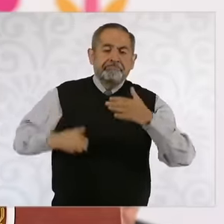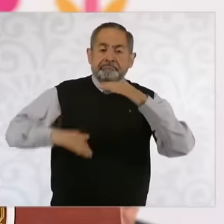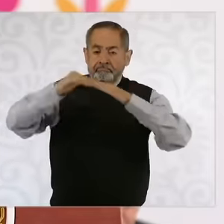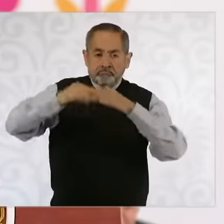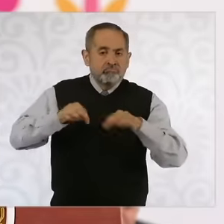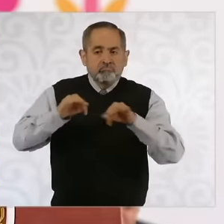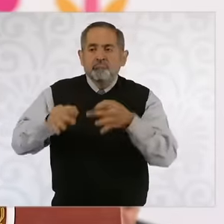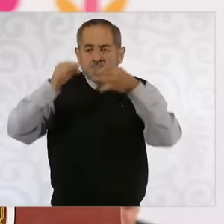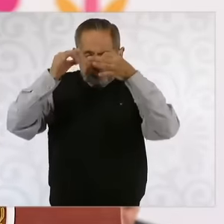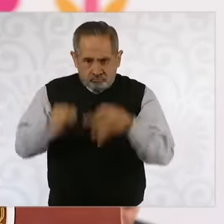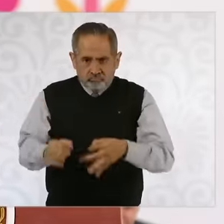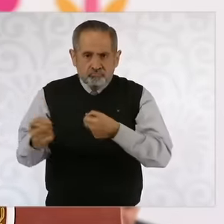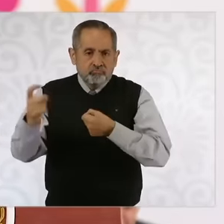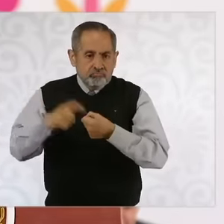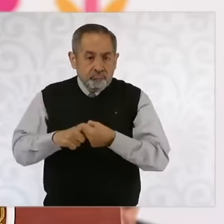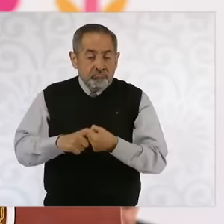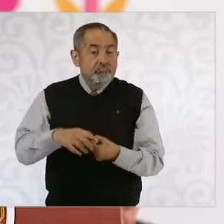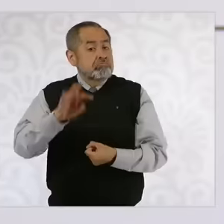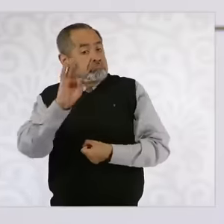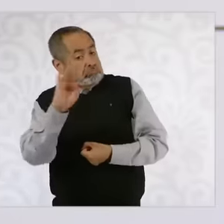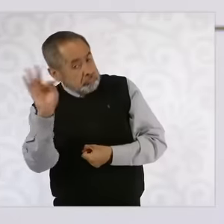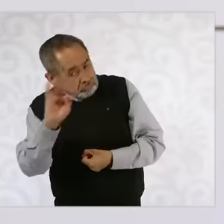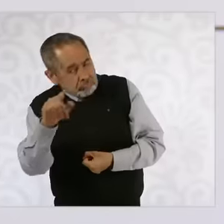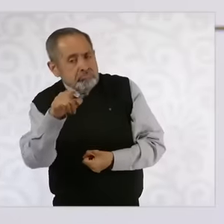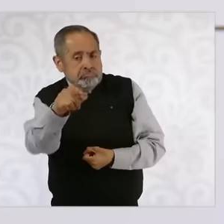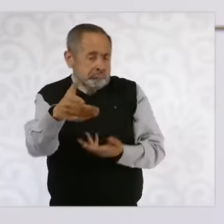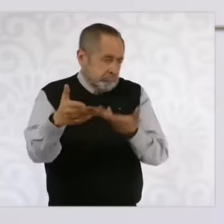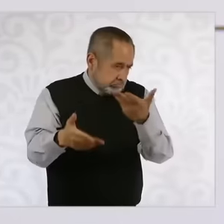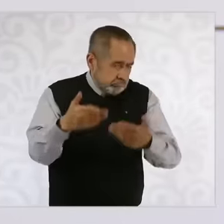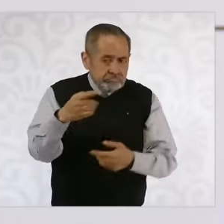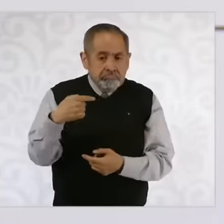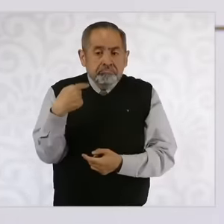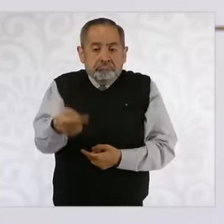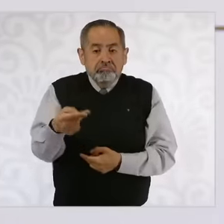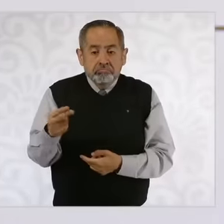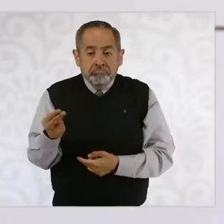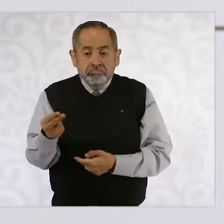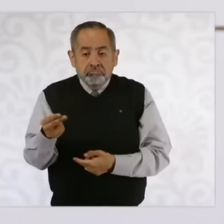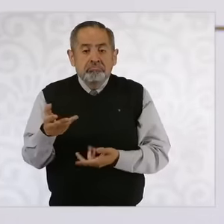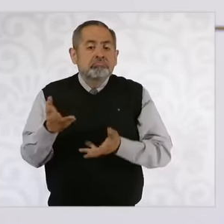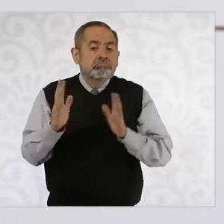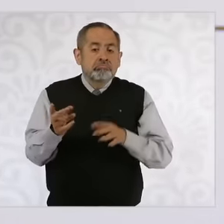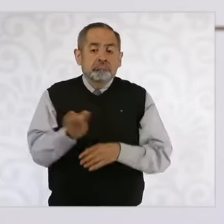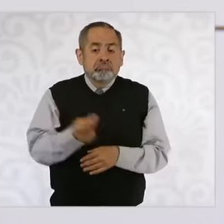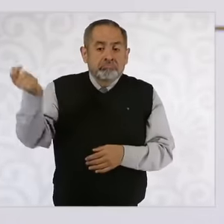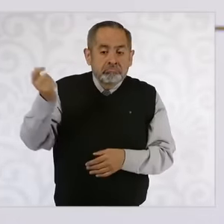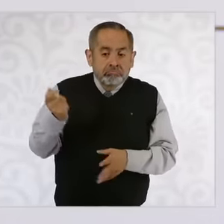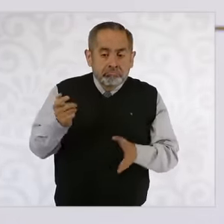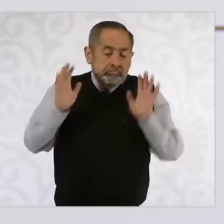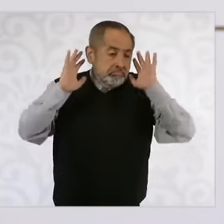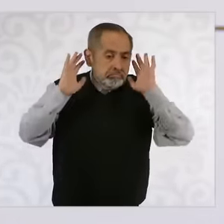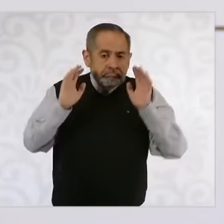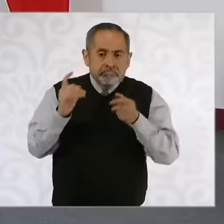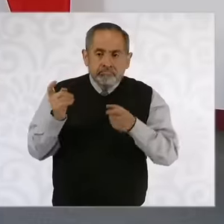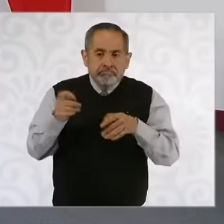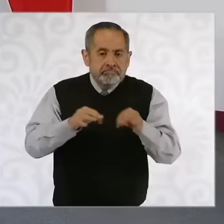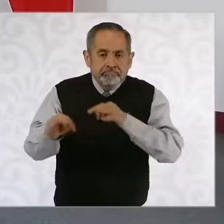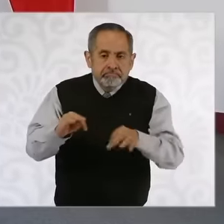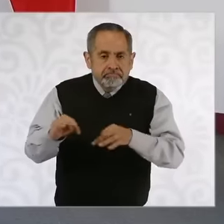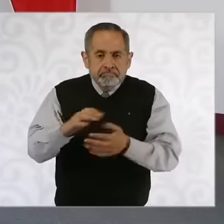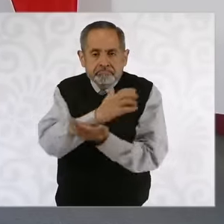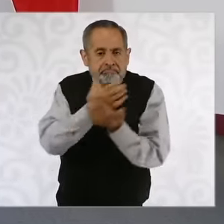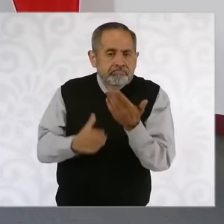formales. Puede ser que algún trabajador o trabajadora en el mes de noviembre ya no esté contratado en